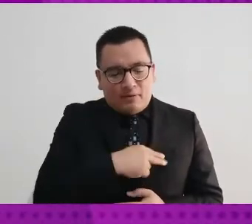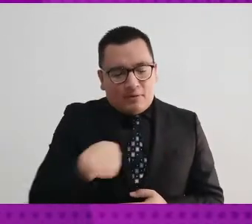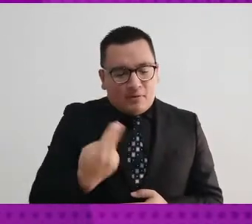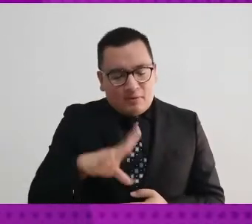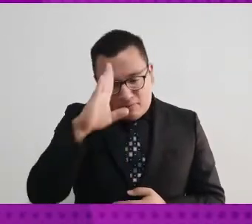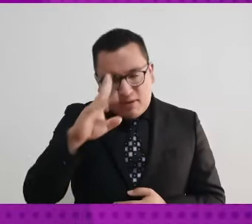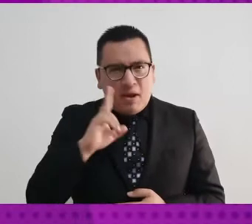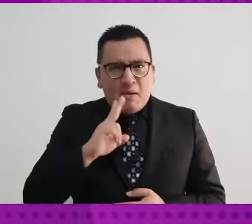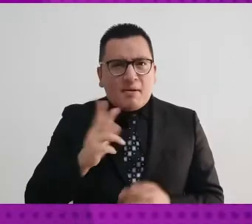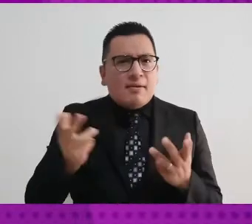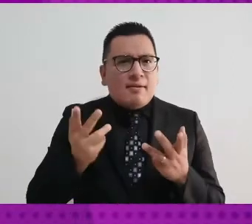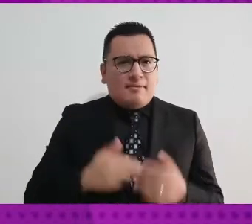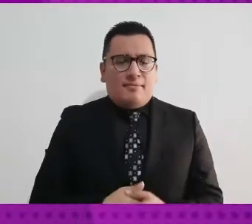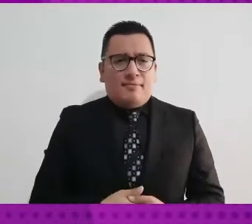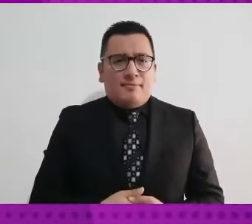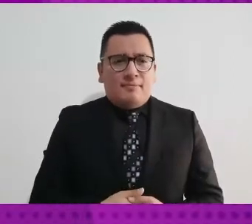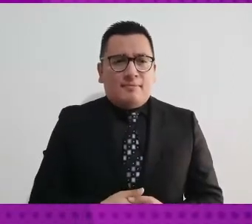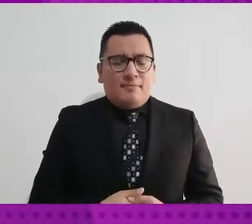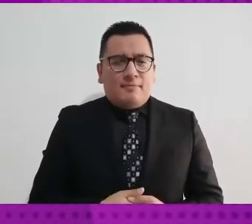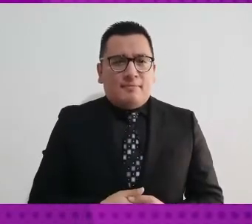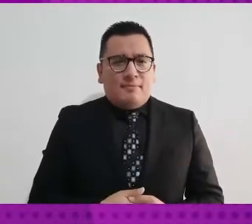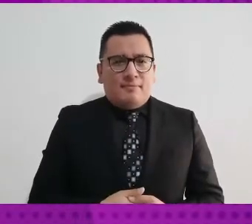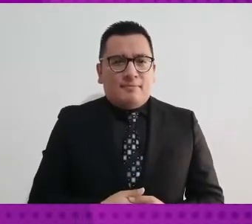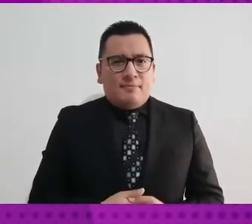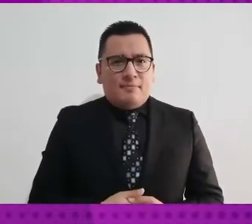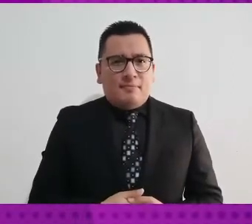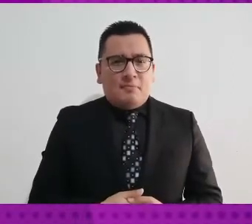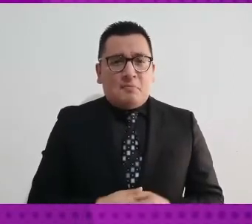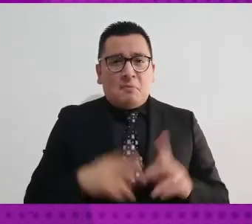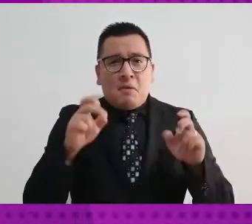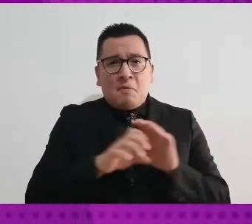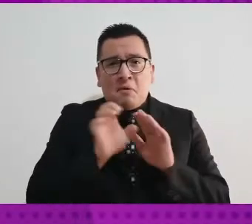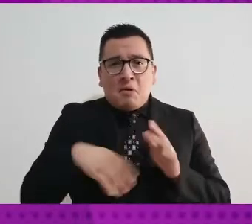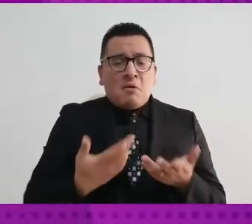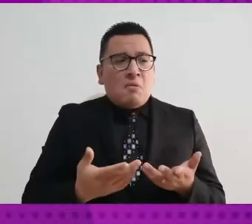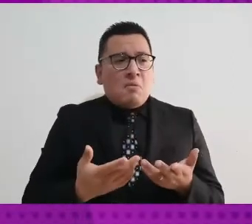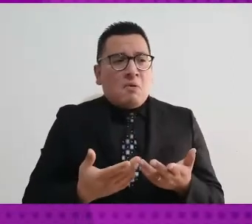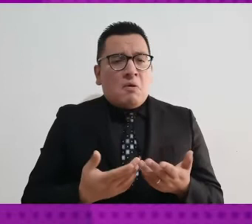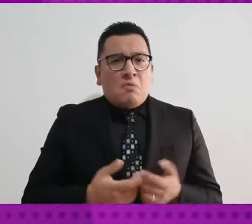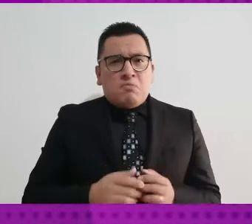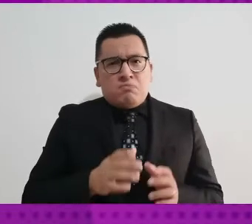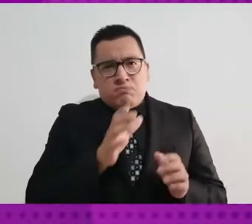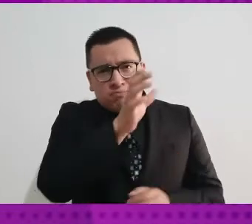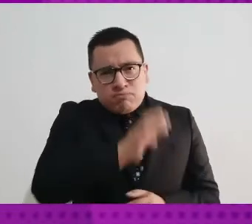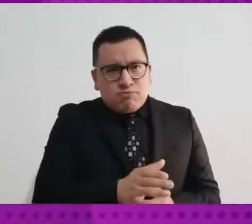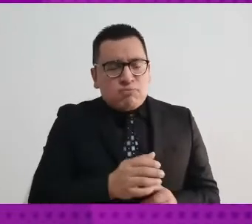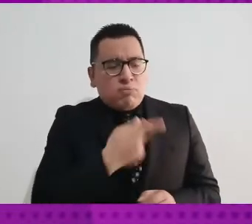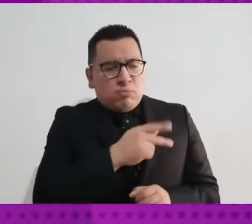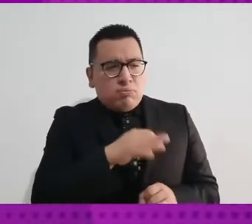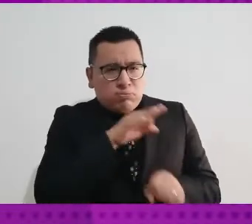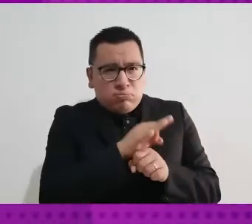reflexión acerca de lo que hay que hacer como sociedades, pues temas como seguridad personal, seguridad